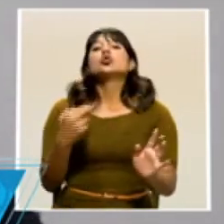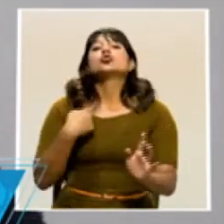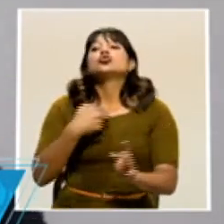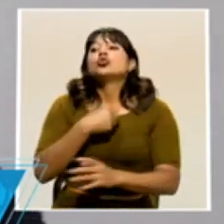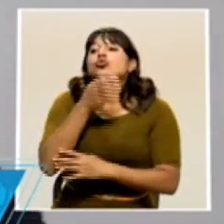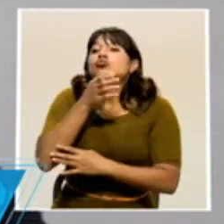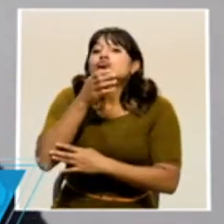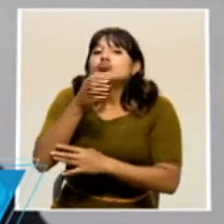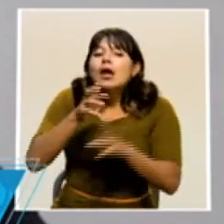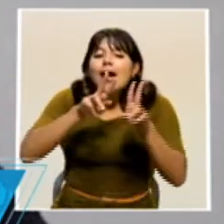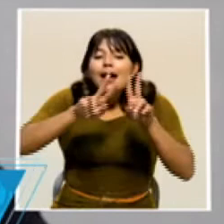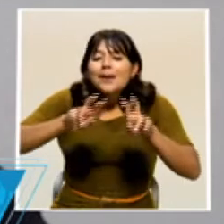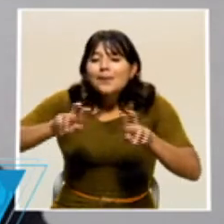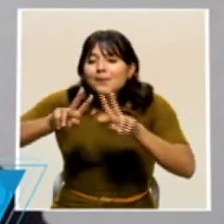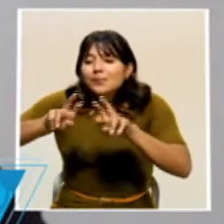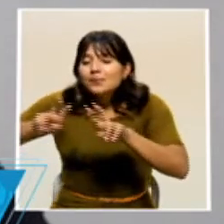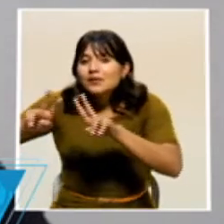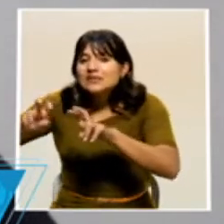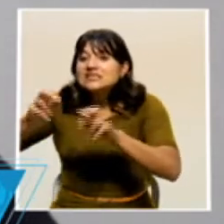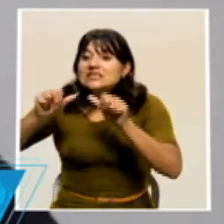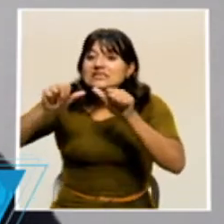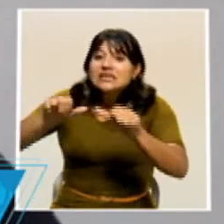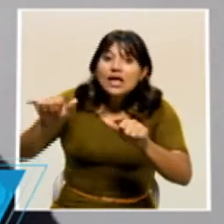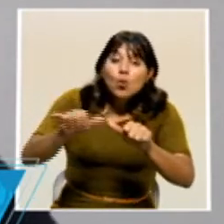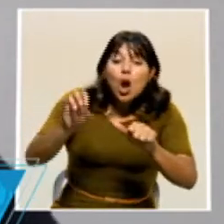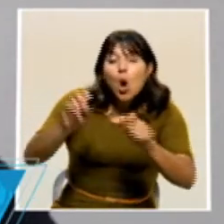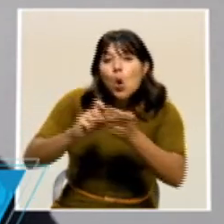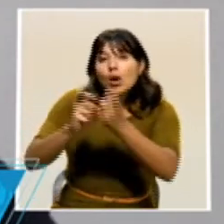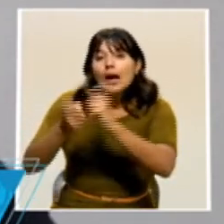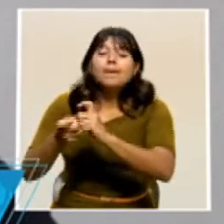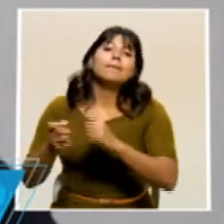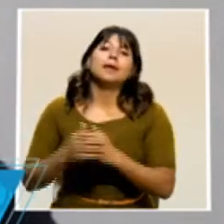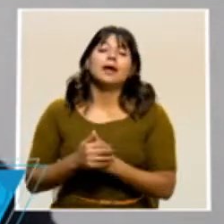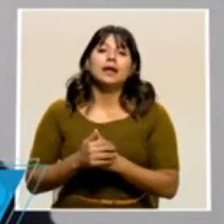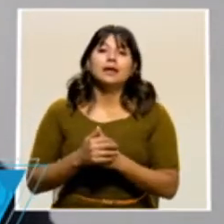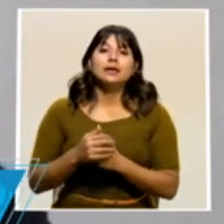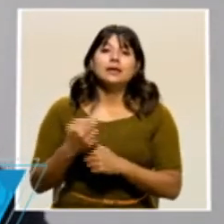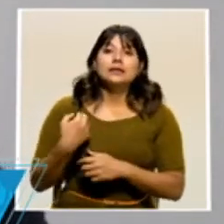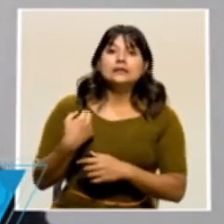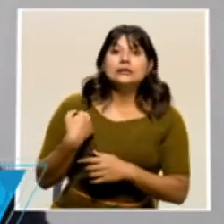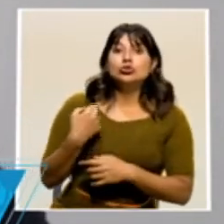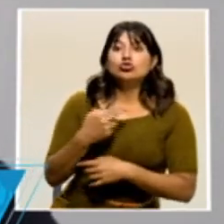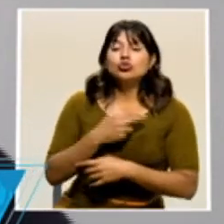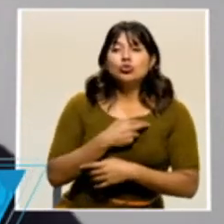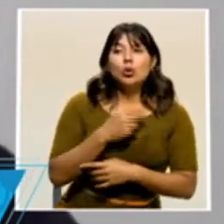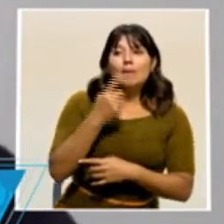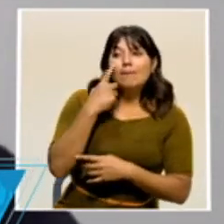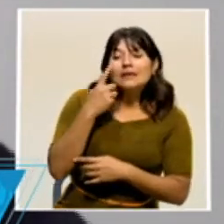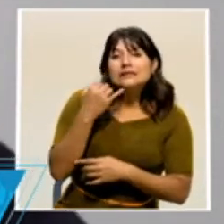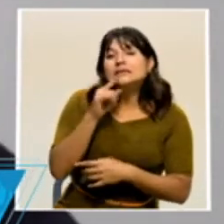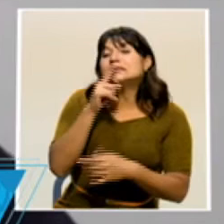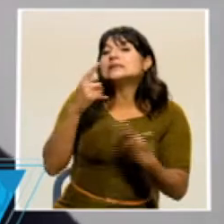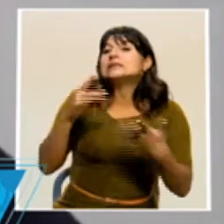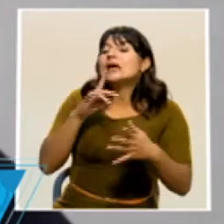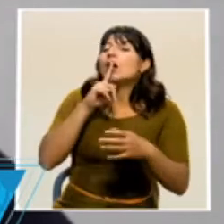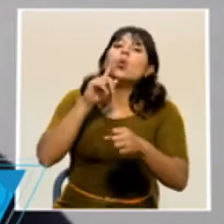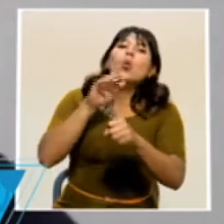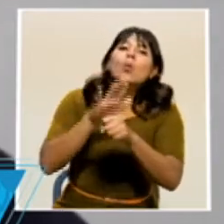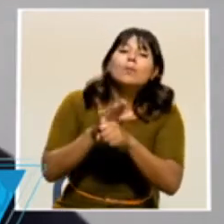años y décadas sin revisar si ya esos sectores cumplieron el propósito, si se desarrollaron,